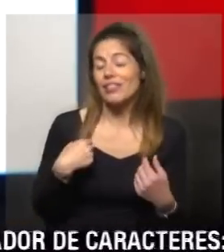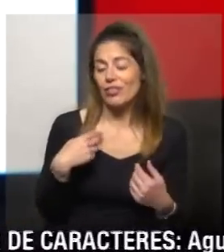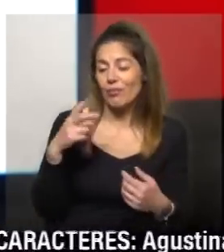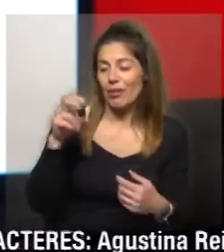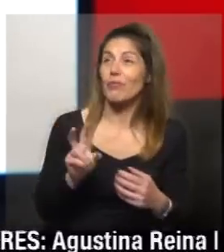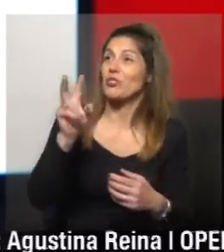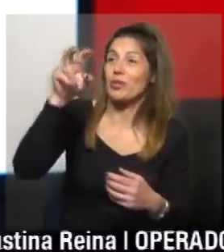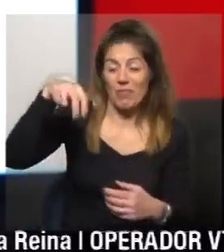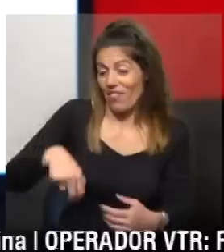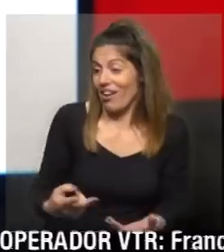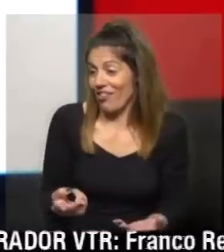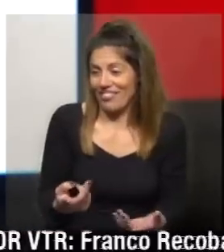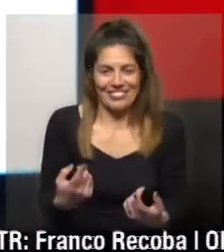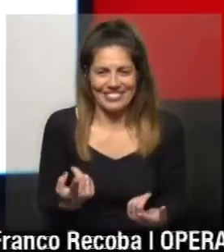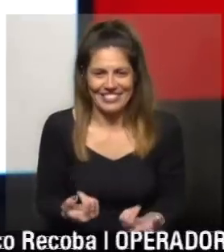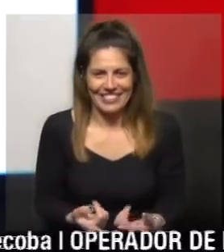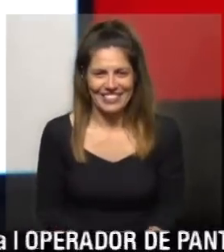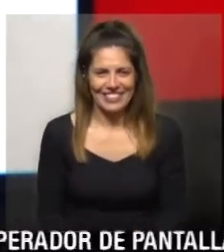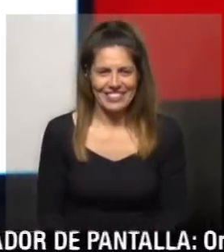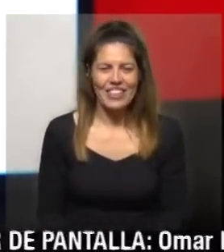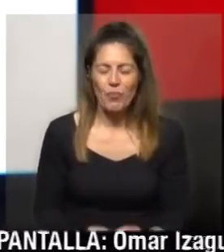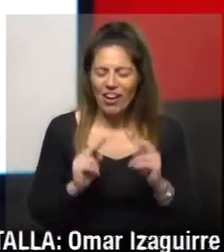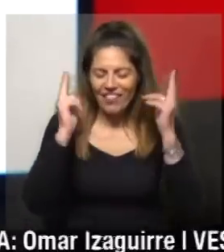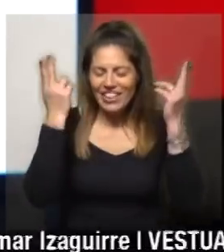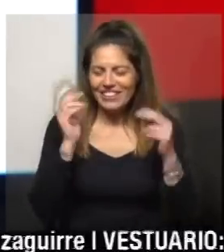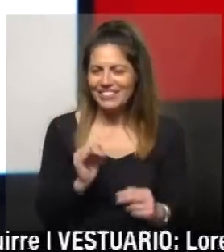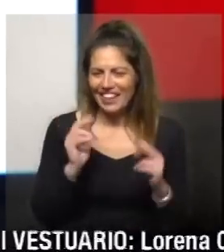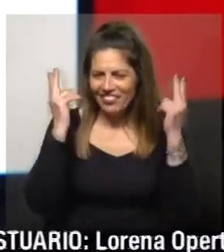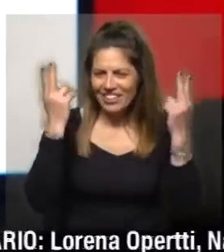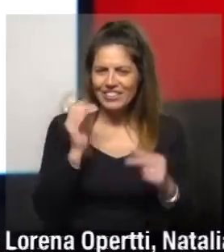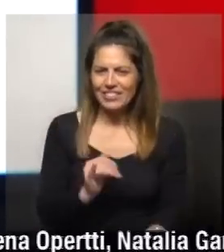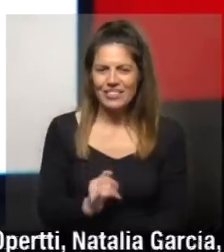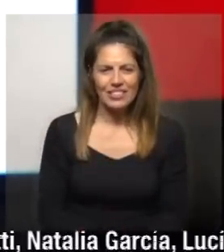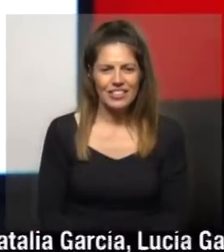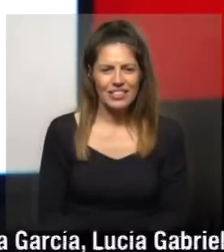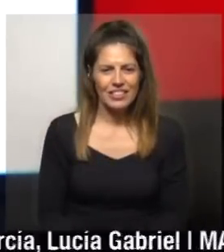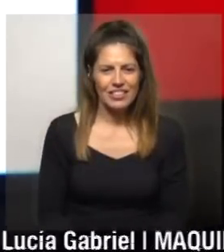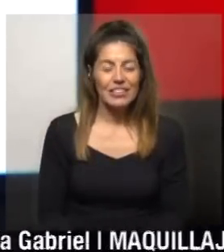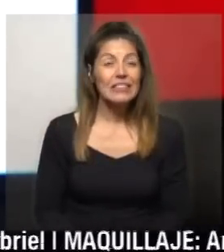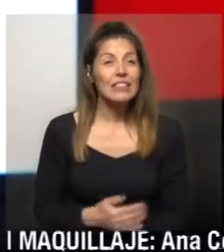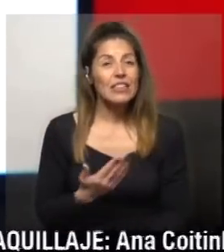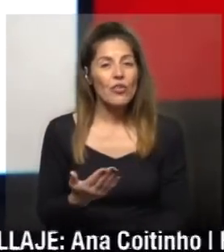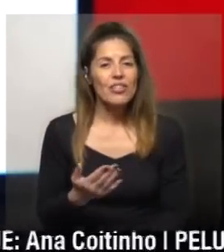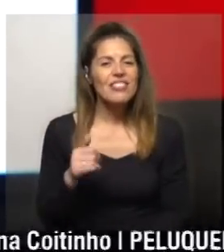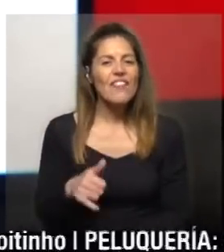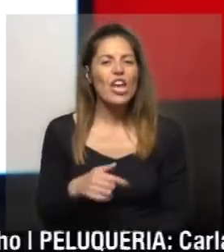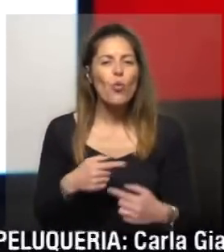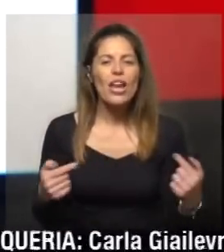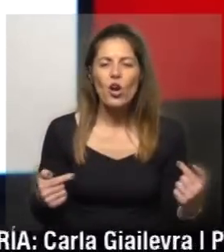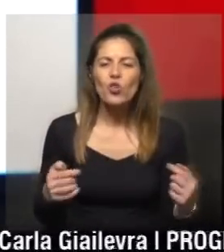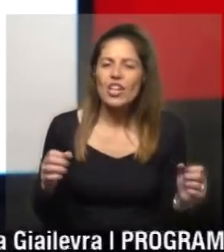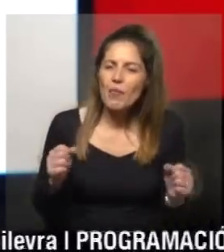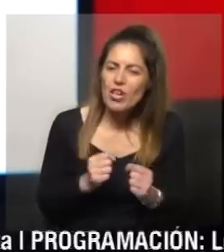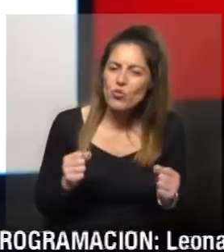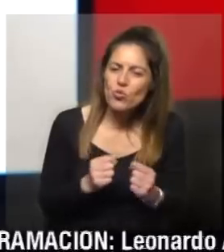me bajo no me tenés que bajar un poco Rebelde no o en tal caso si había alguna cosa que me